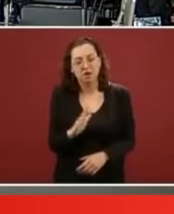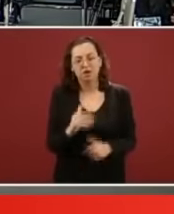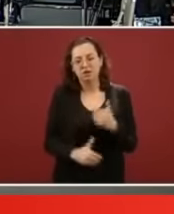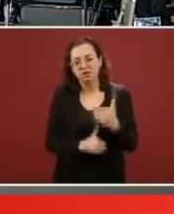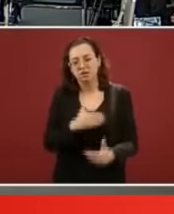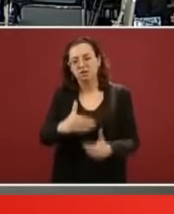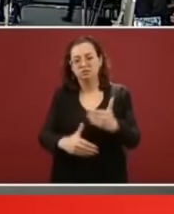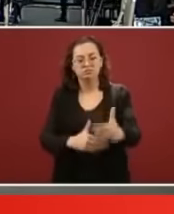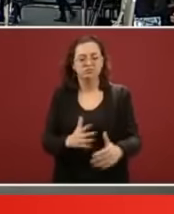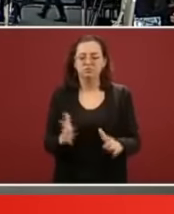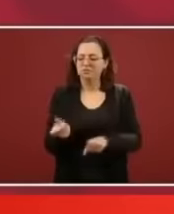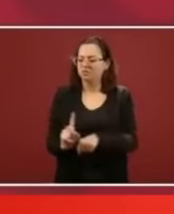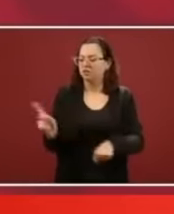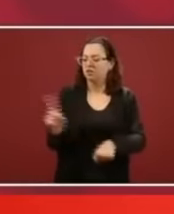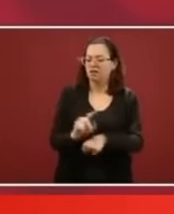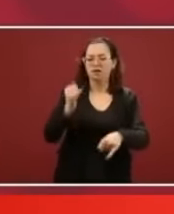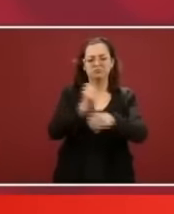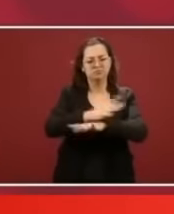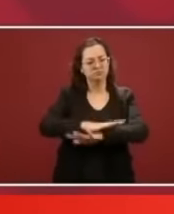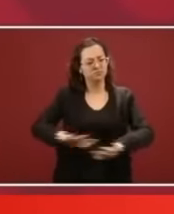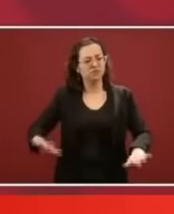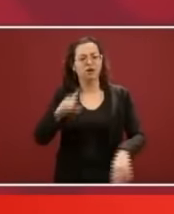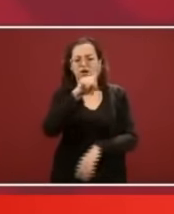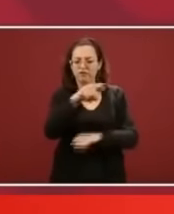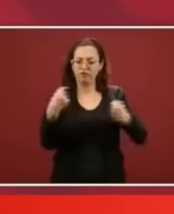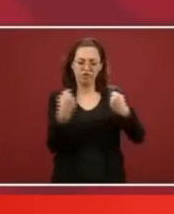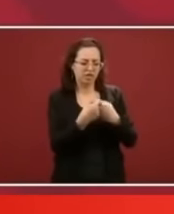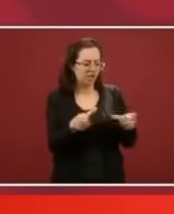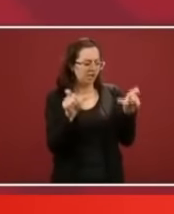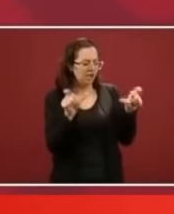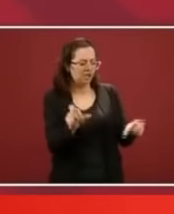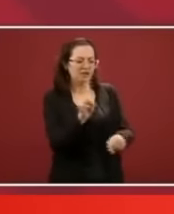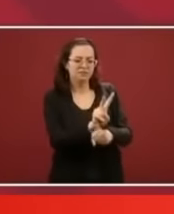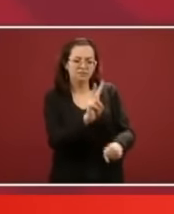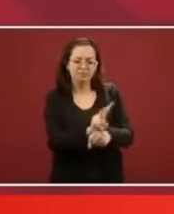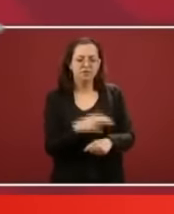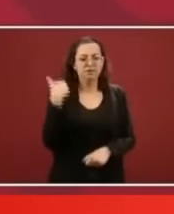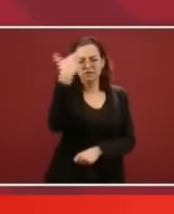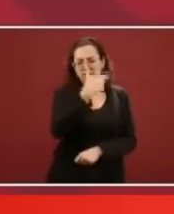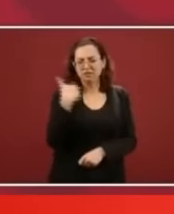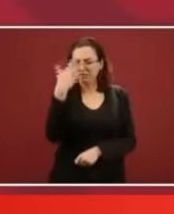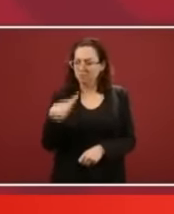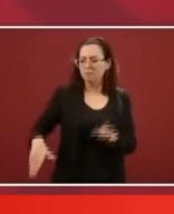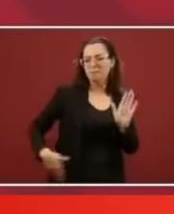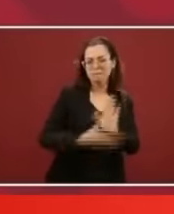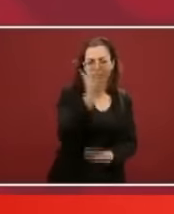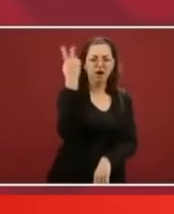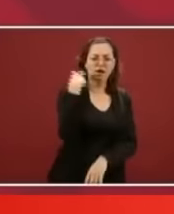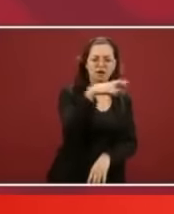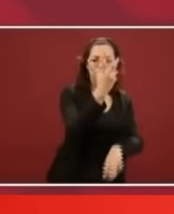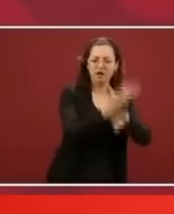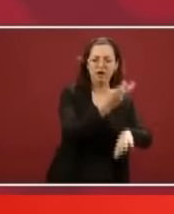de lo que estamos haciendo, de los filtros que se aplican para los que van a viajar a Estados Unidos, los que vienen de